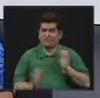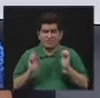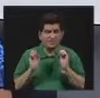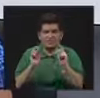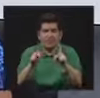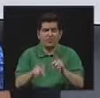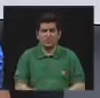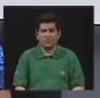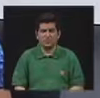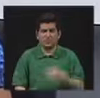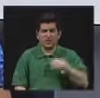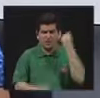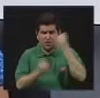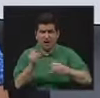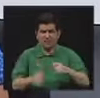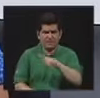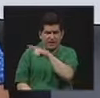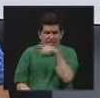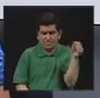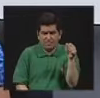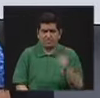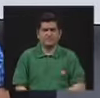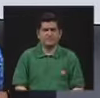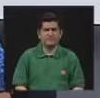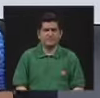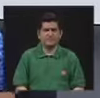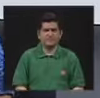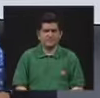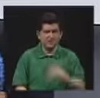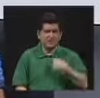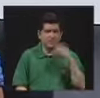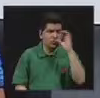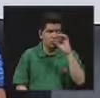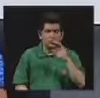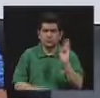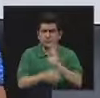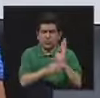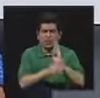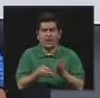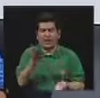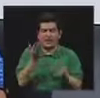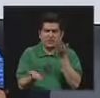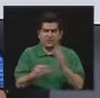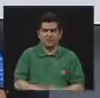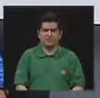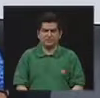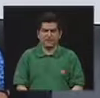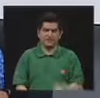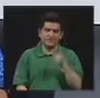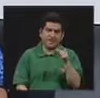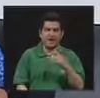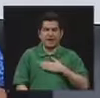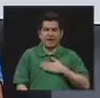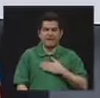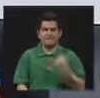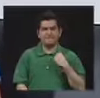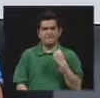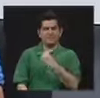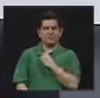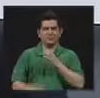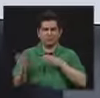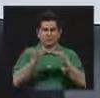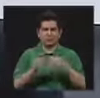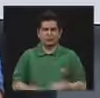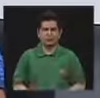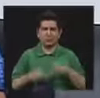permite llegar a fin de mes y básicamente voy, busco el banco, que en cierta medida es mi socio